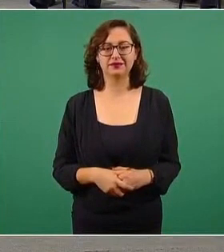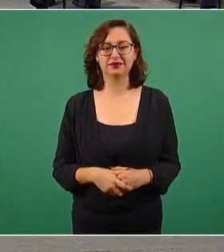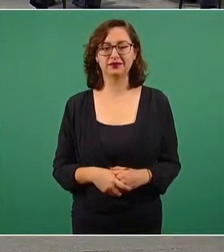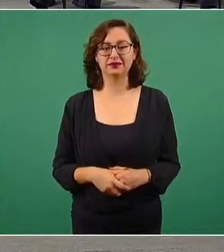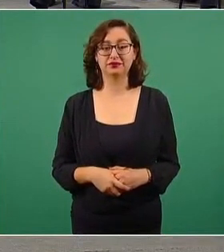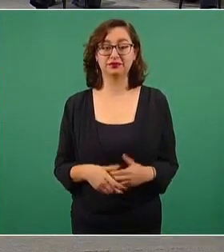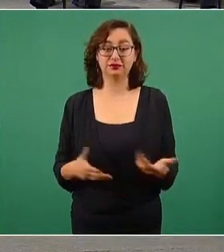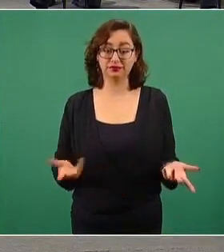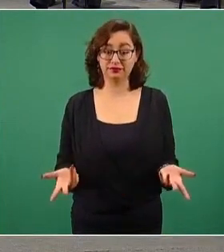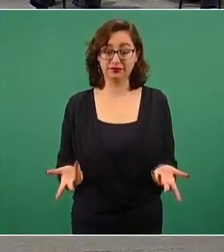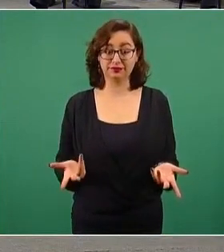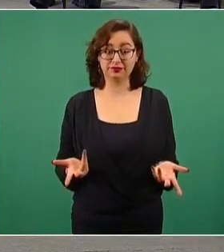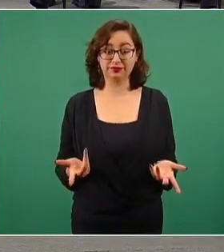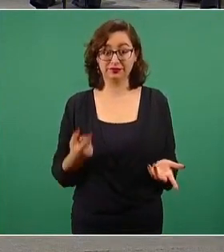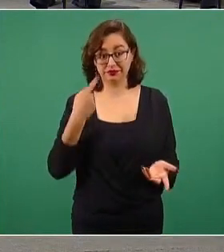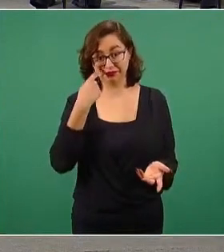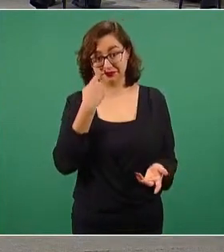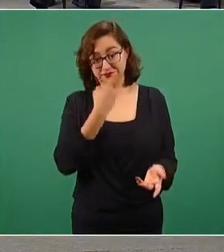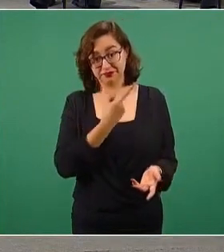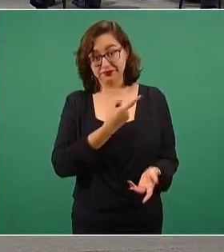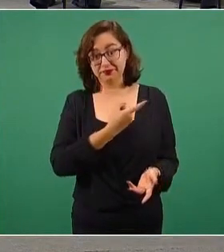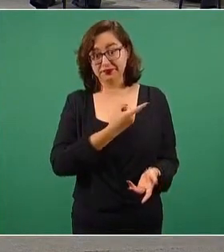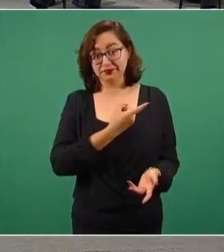Esto es lo que